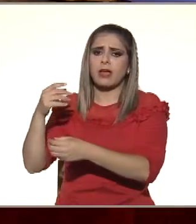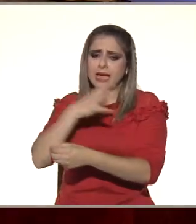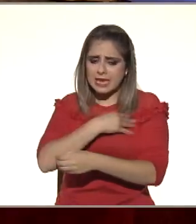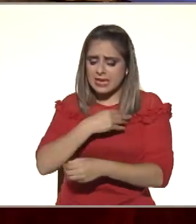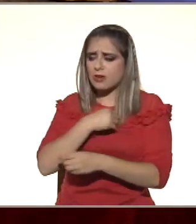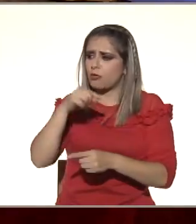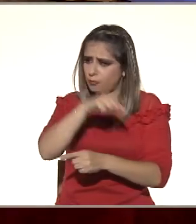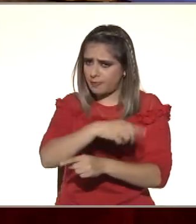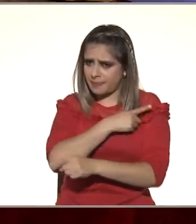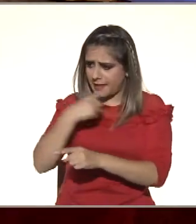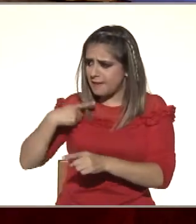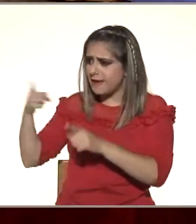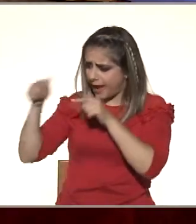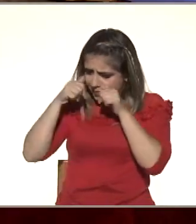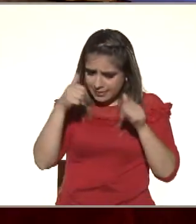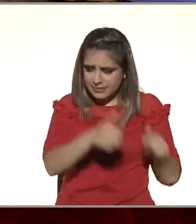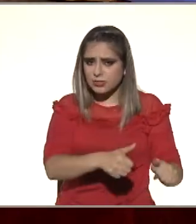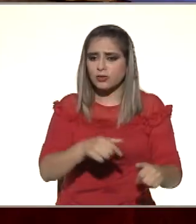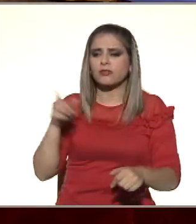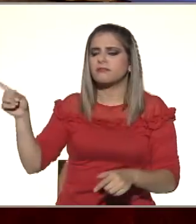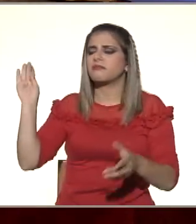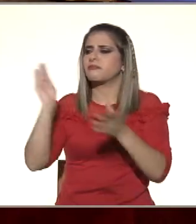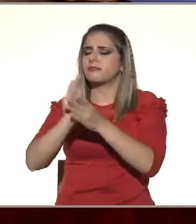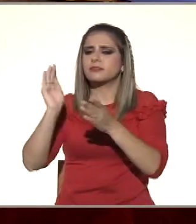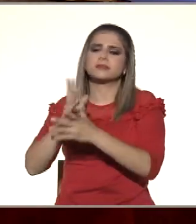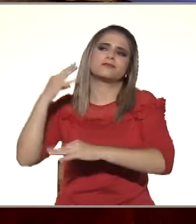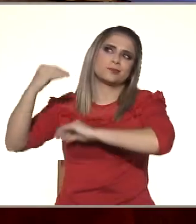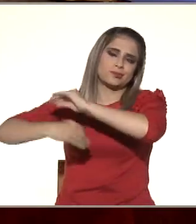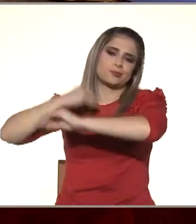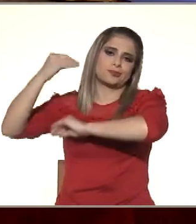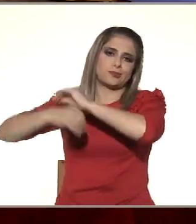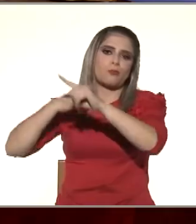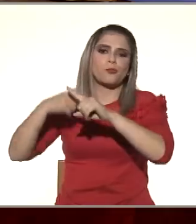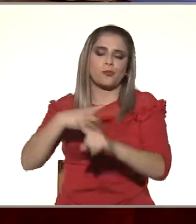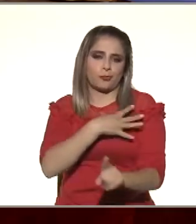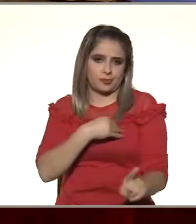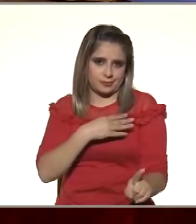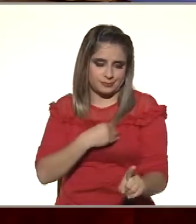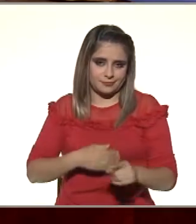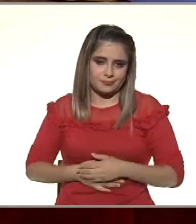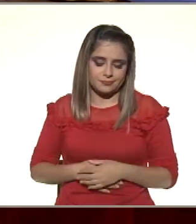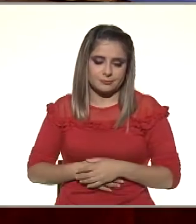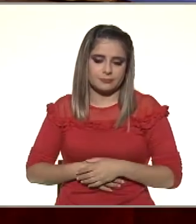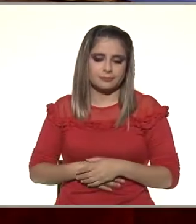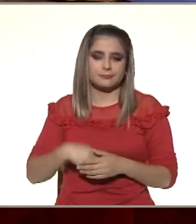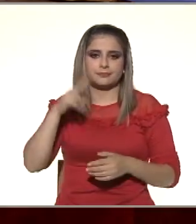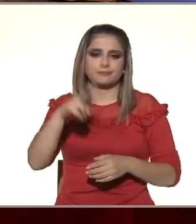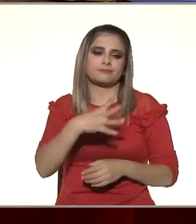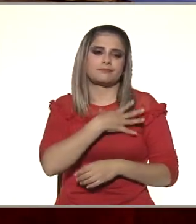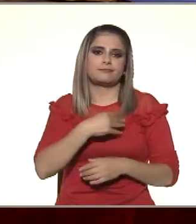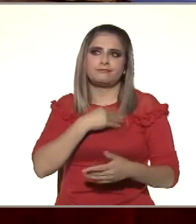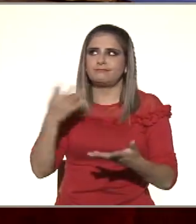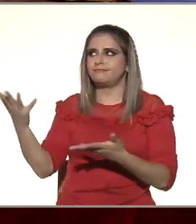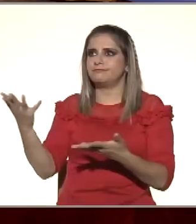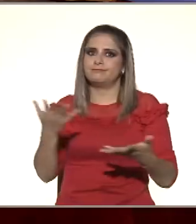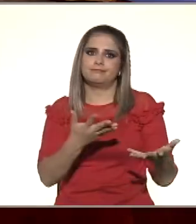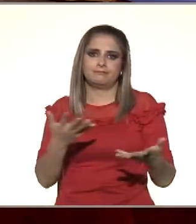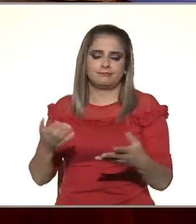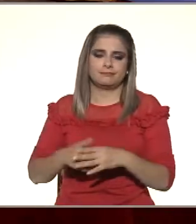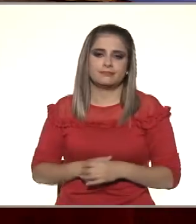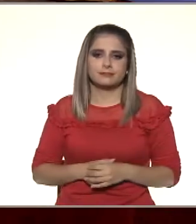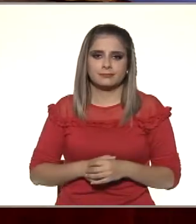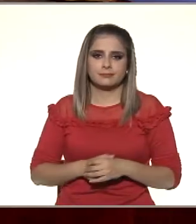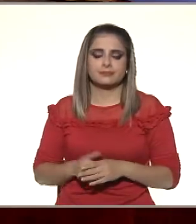hijo, pero él no entiende y continúan las peleas y las peleas. Y bueno, por supuesto, los niños quedan en medio.